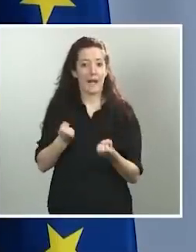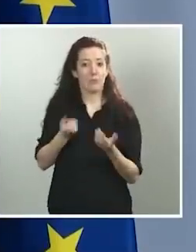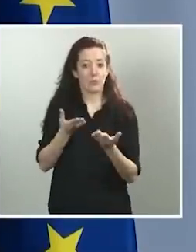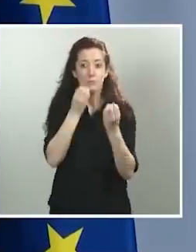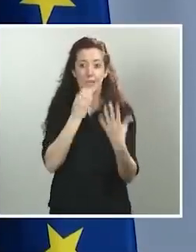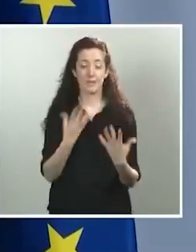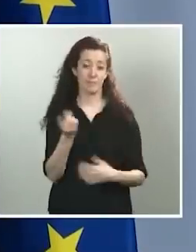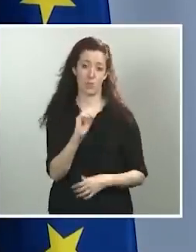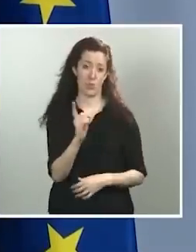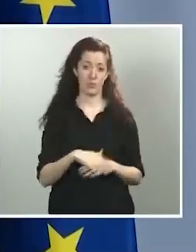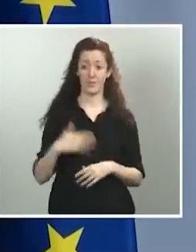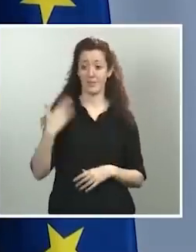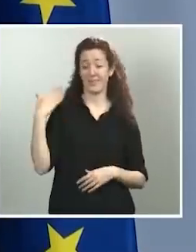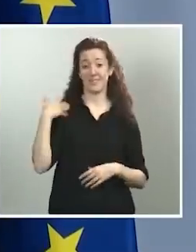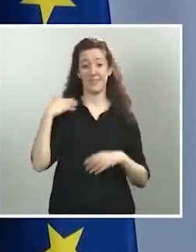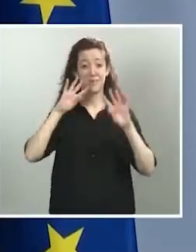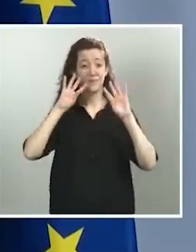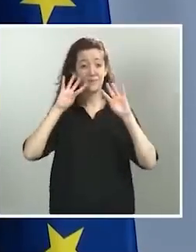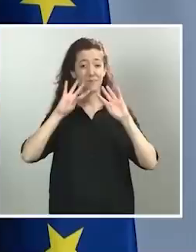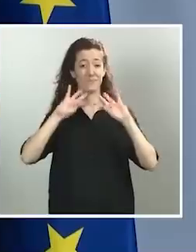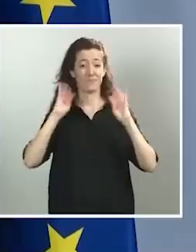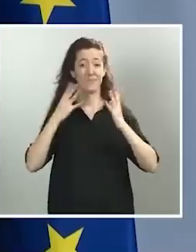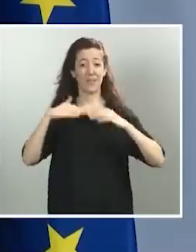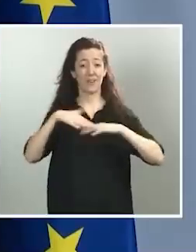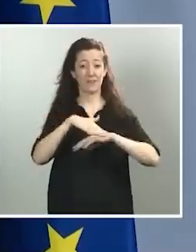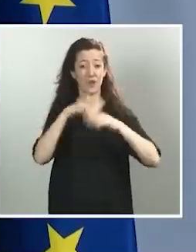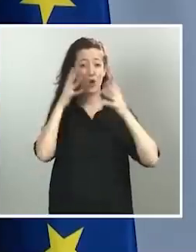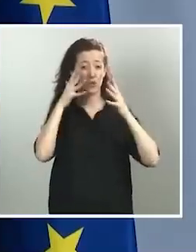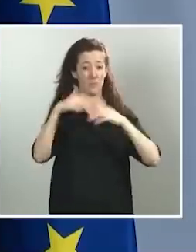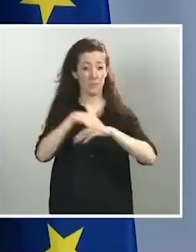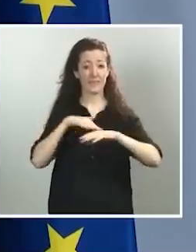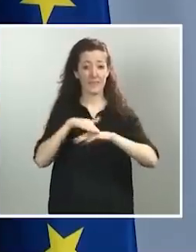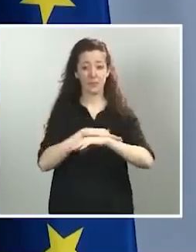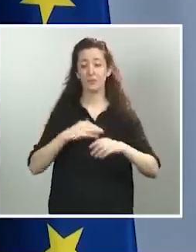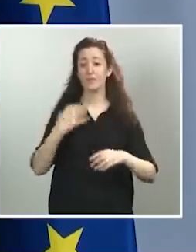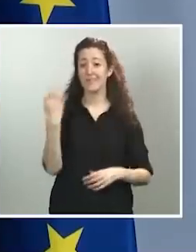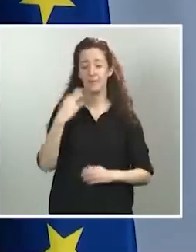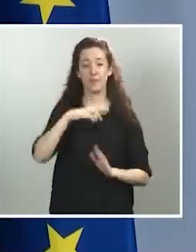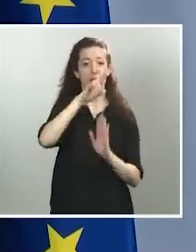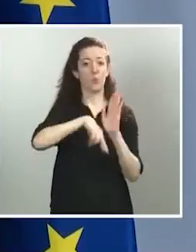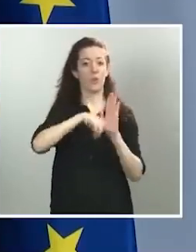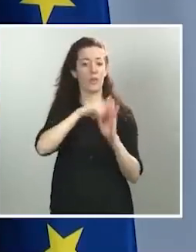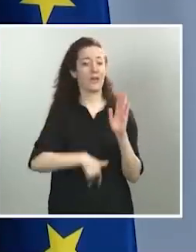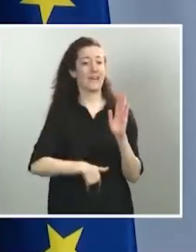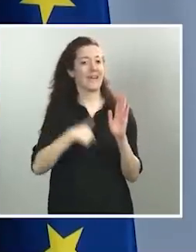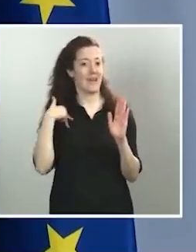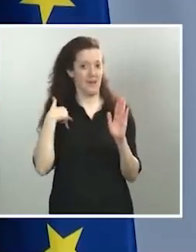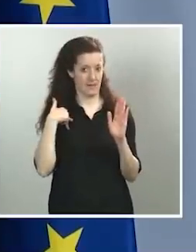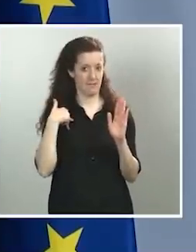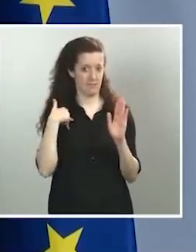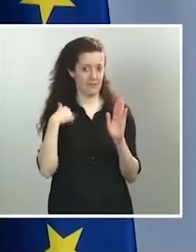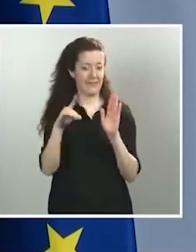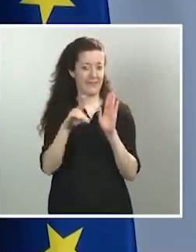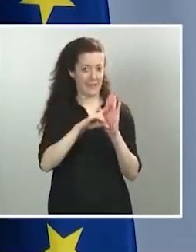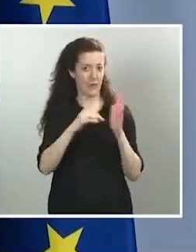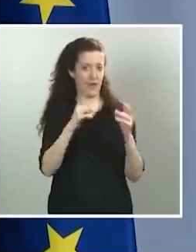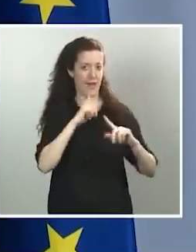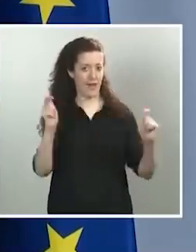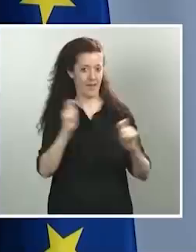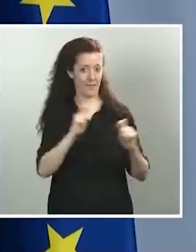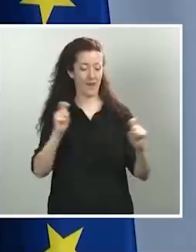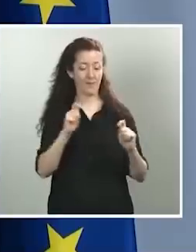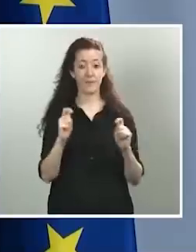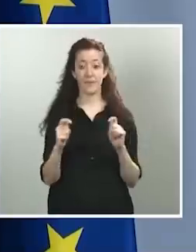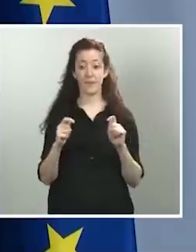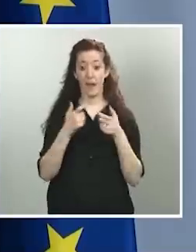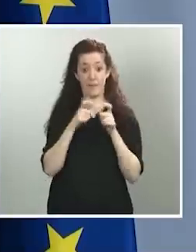no dirían unos una cosa y otros otra. Es que es inconcebible. Bueno, como doy por hecho